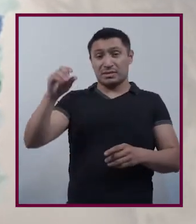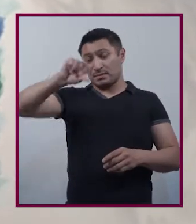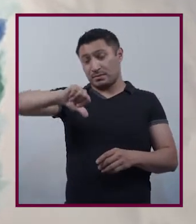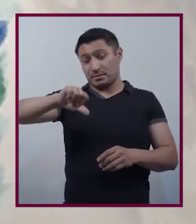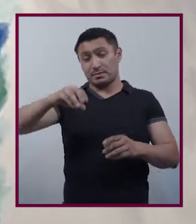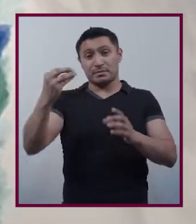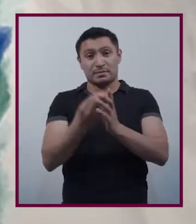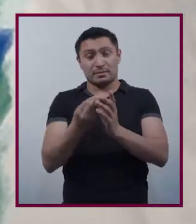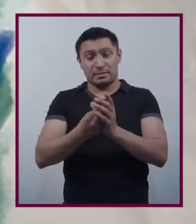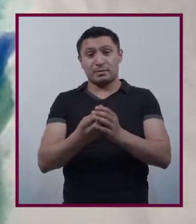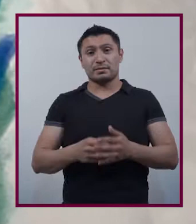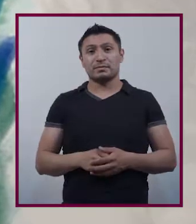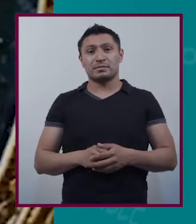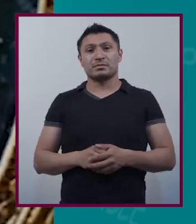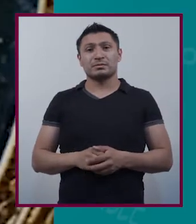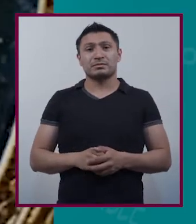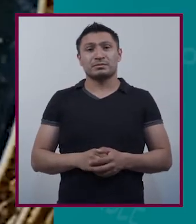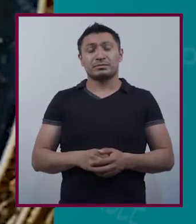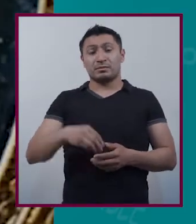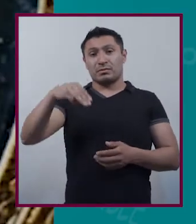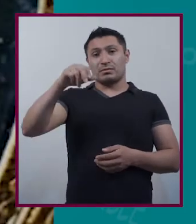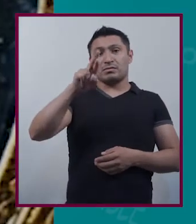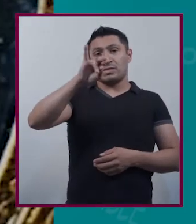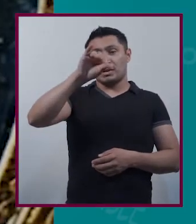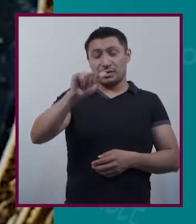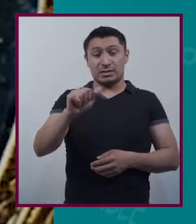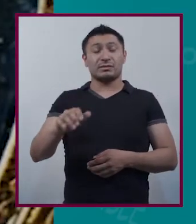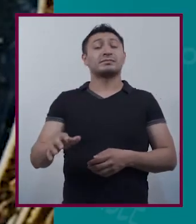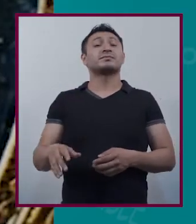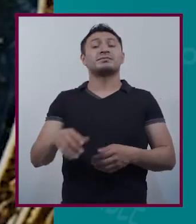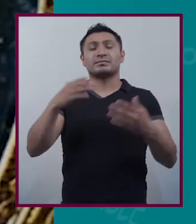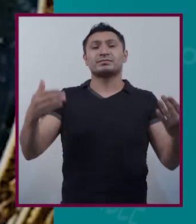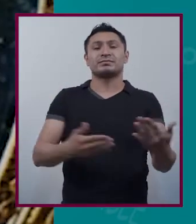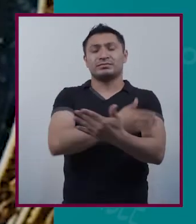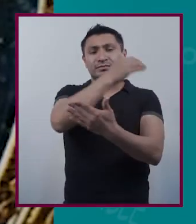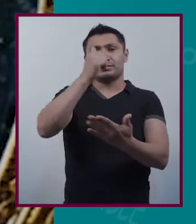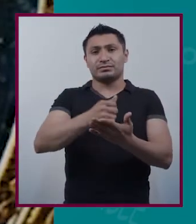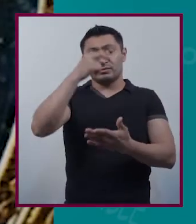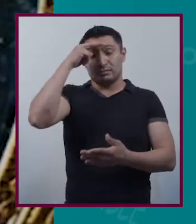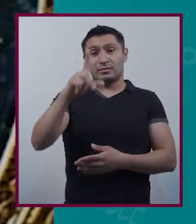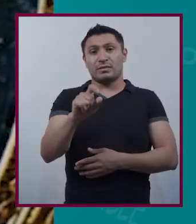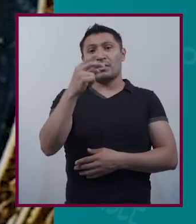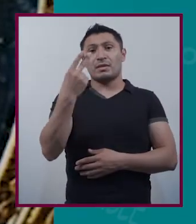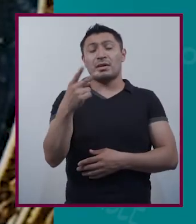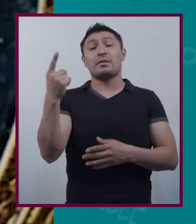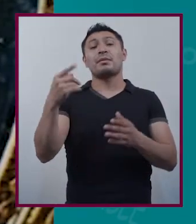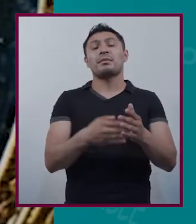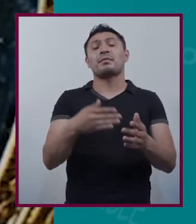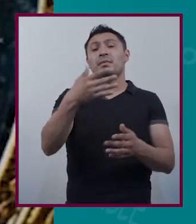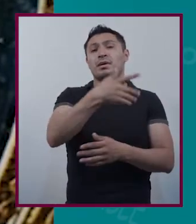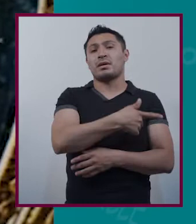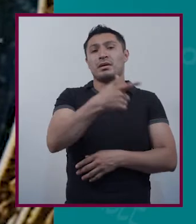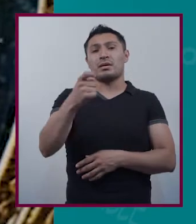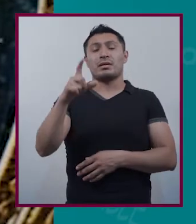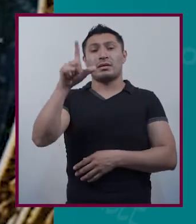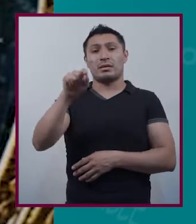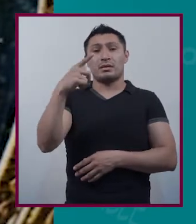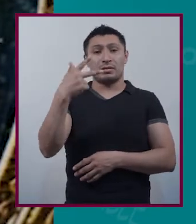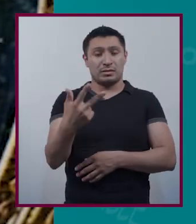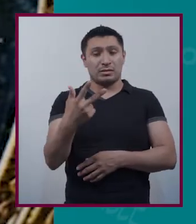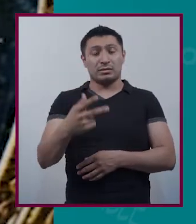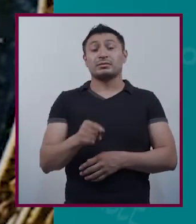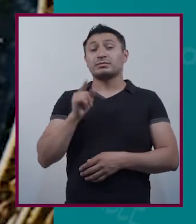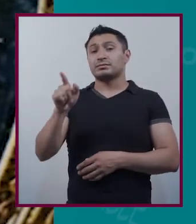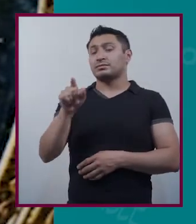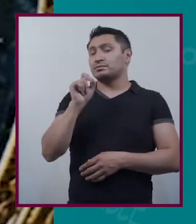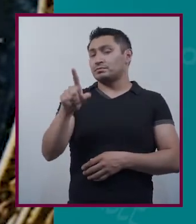hoy. María Ignacia Rodríguez nació en la Ciudad de México el 20 de noviembre de 1778 y